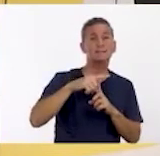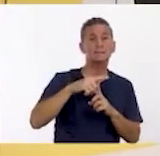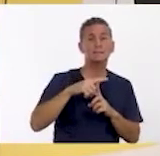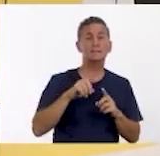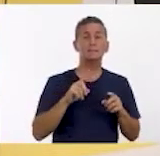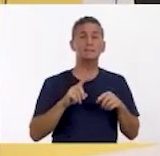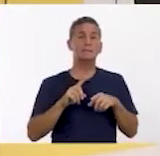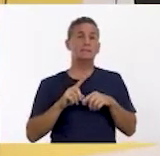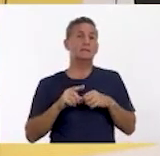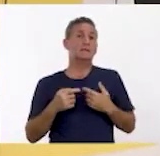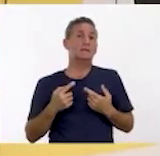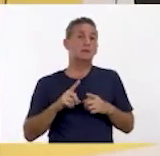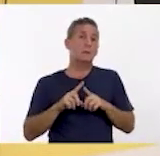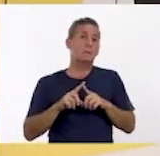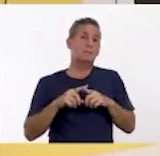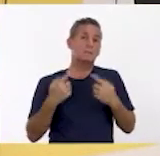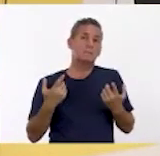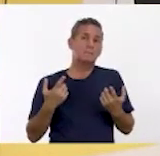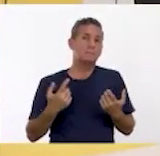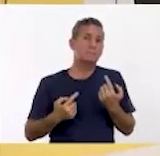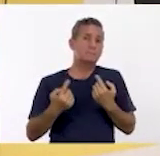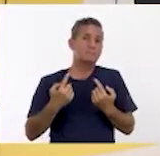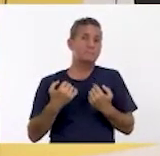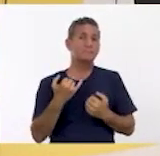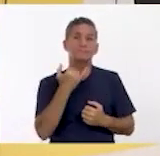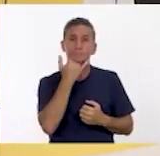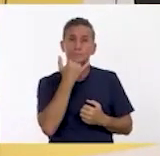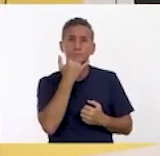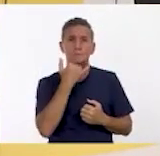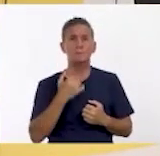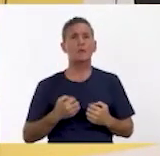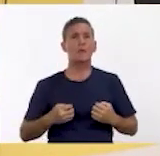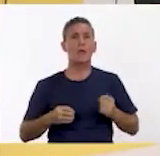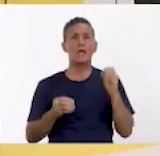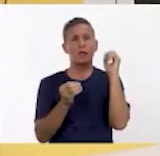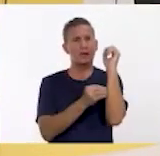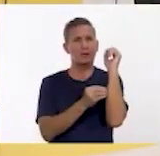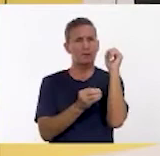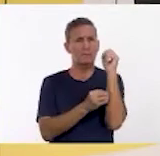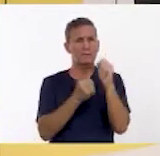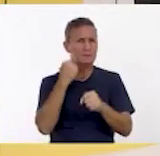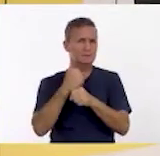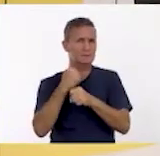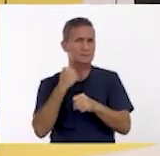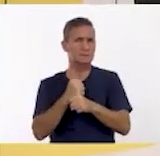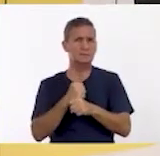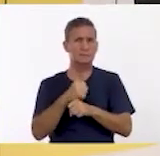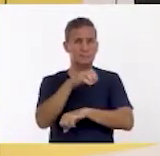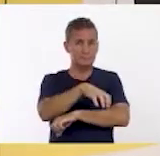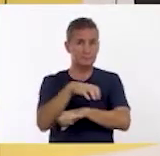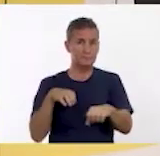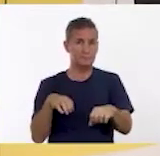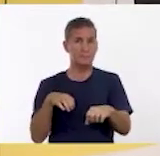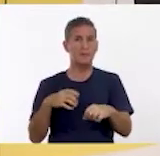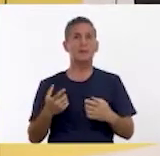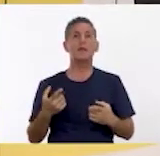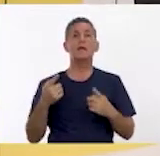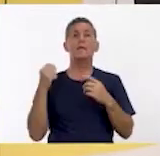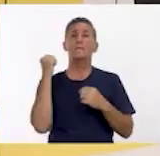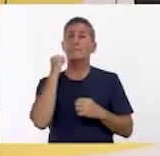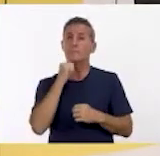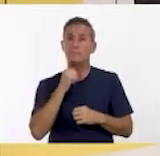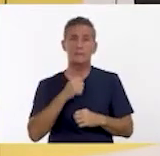para obtenerla, está la fuerza de trabajo animal y está la población